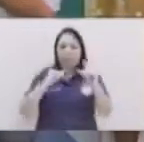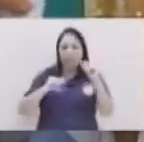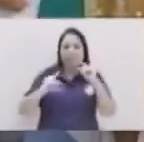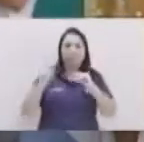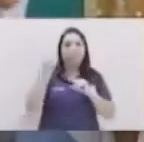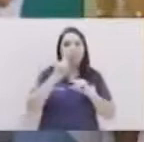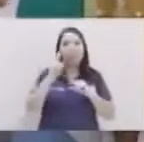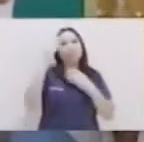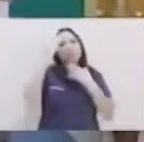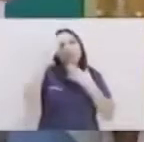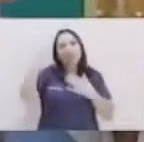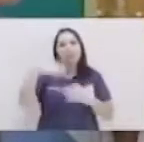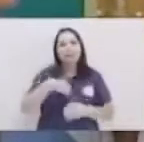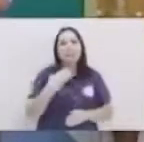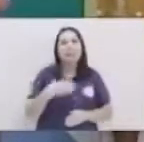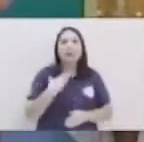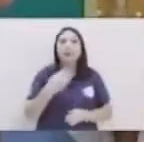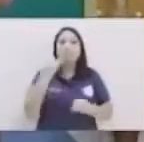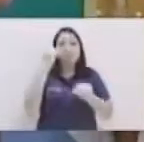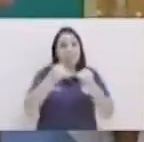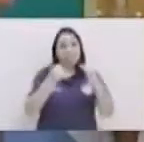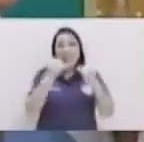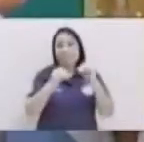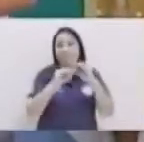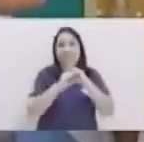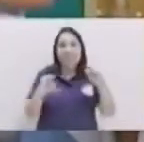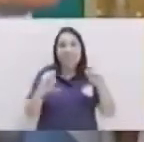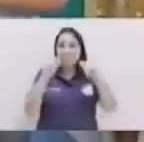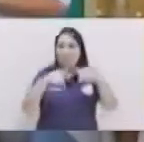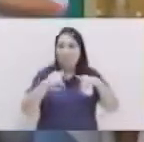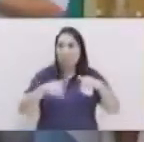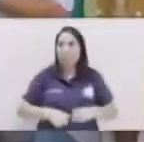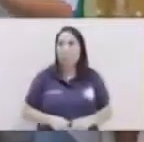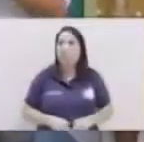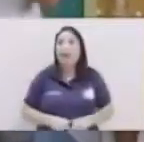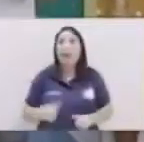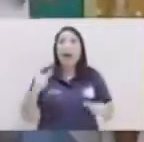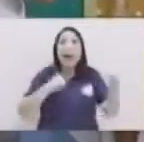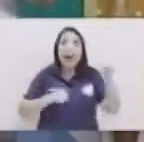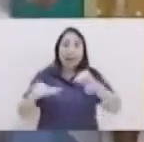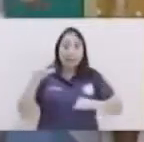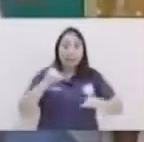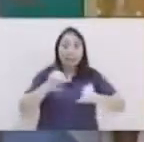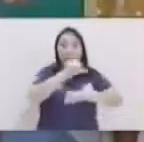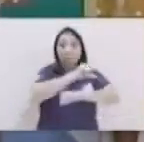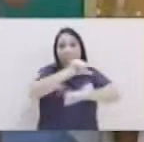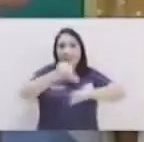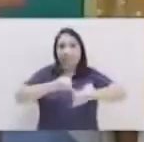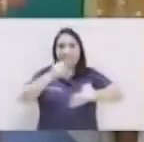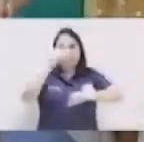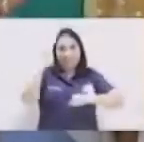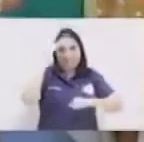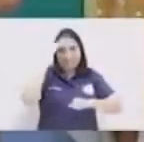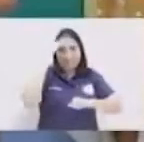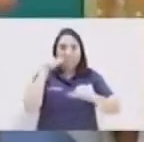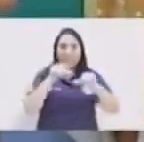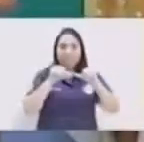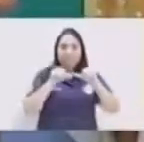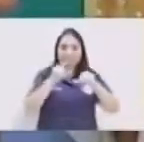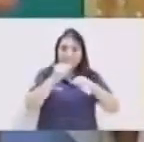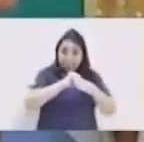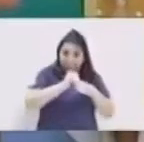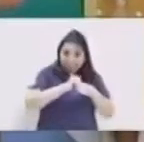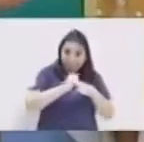situación. Profe, muchísimas gracias. Es así como llegamos al final del segmento de expresión artística, y ustedes en casa ya lo saben, pongan en práctica toda